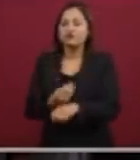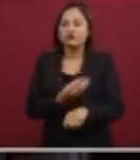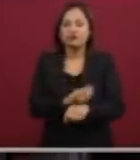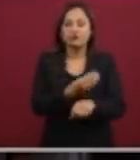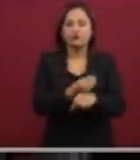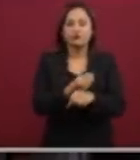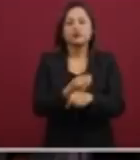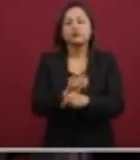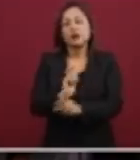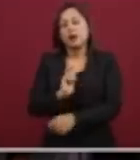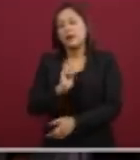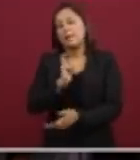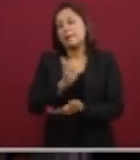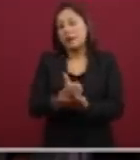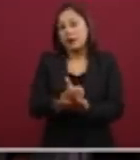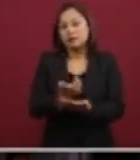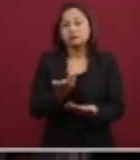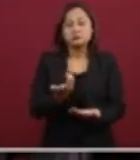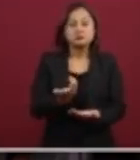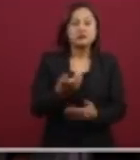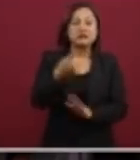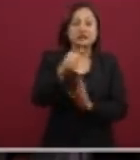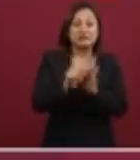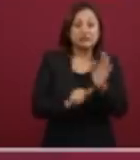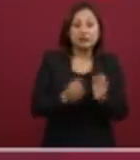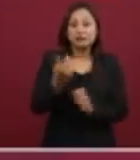trimestral, semestral,